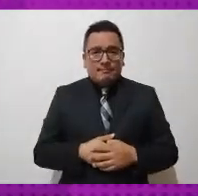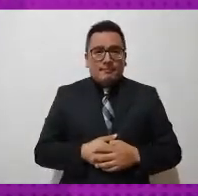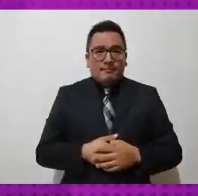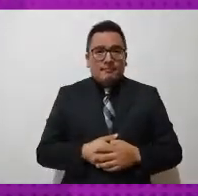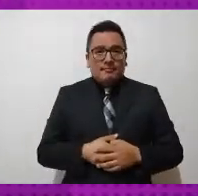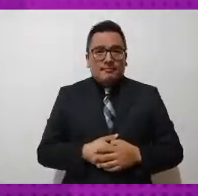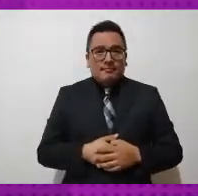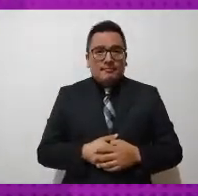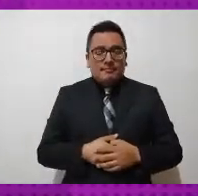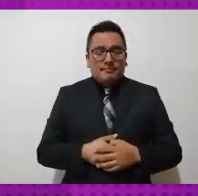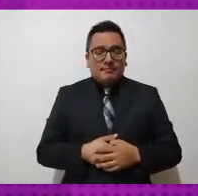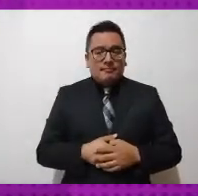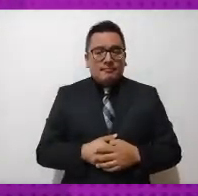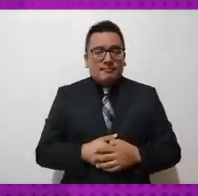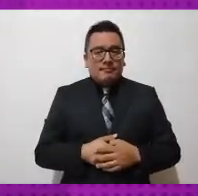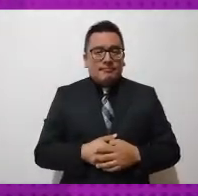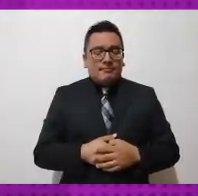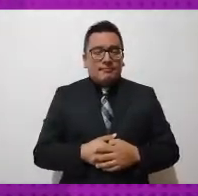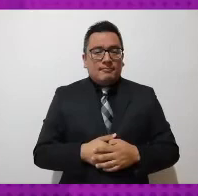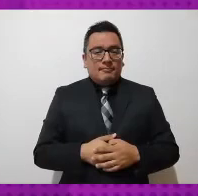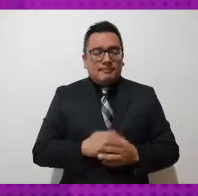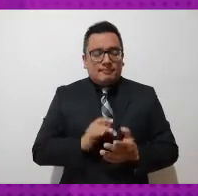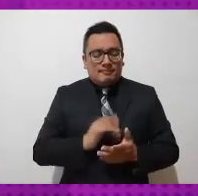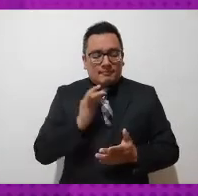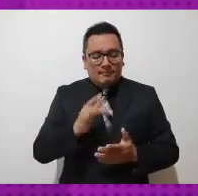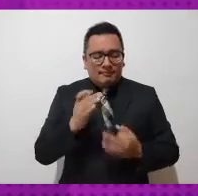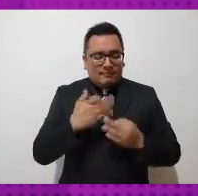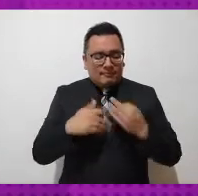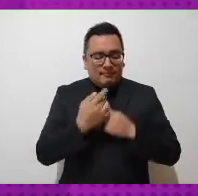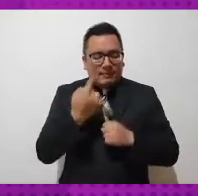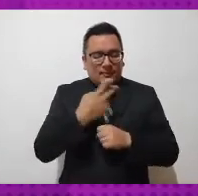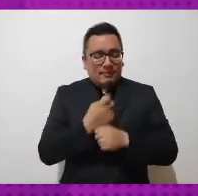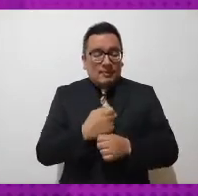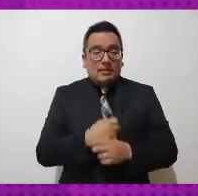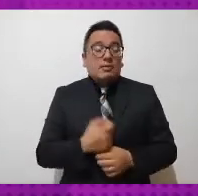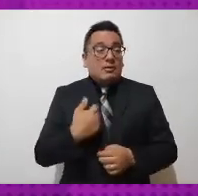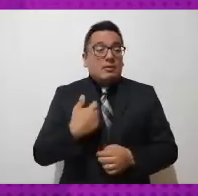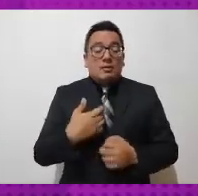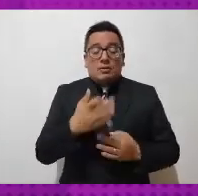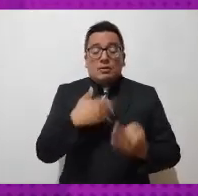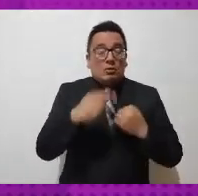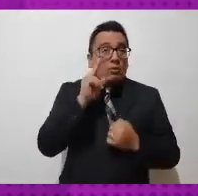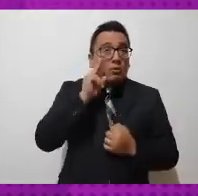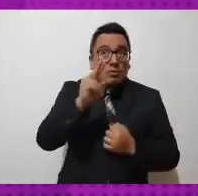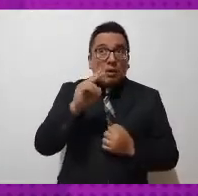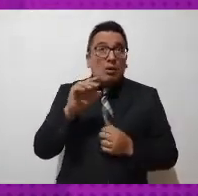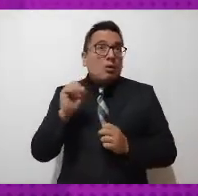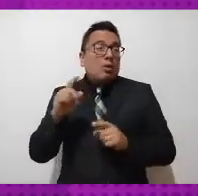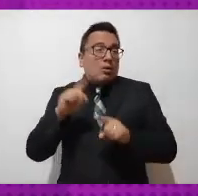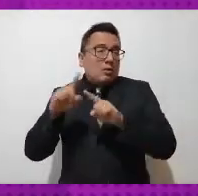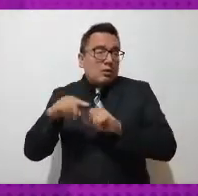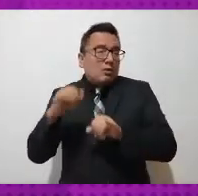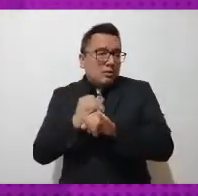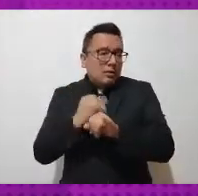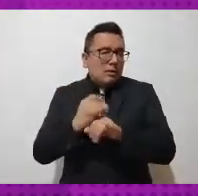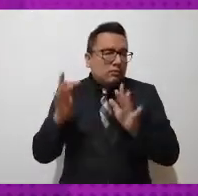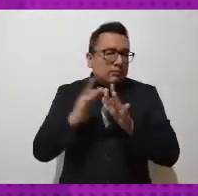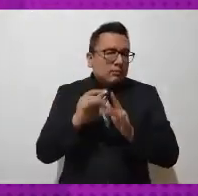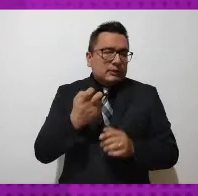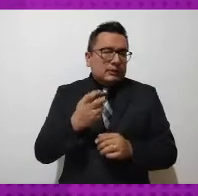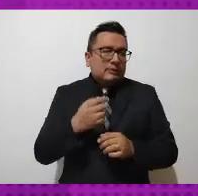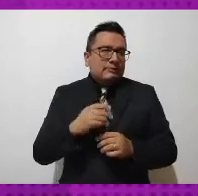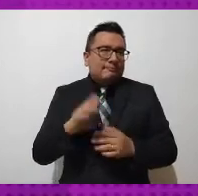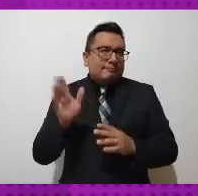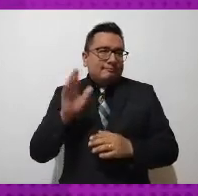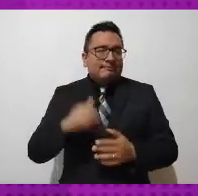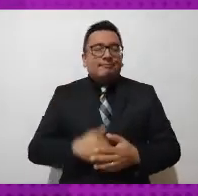acontecido en Puebla en estos temas. Muchas gracias a todos por la invitación y a todos quienes nos están viendo o escuchando a través de las redes sociales.